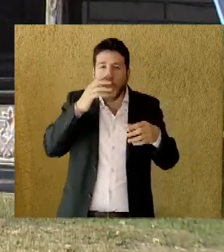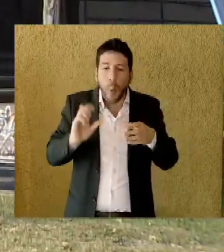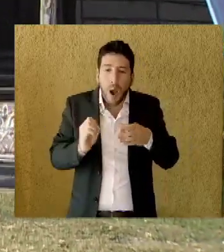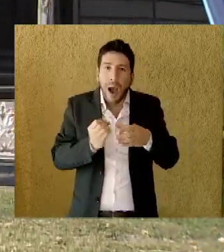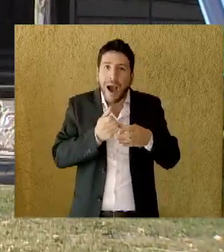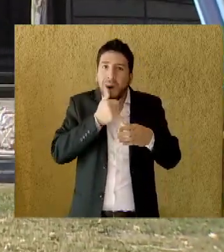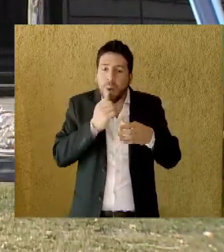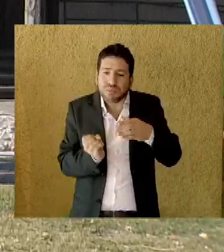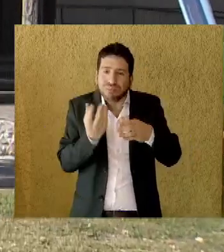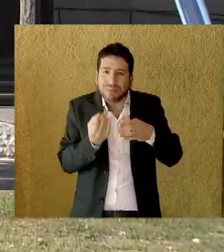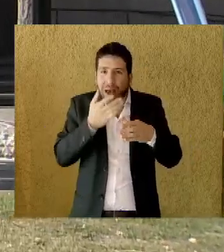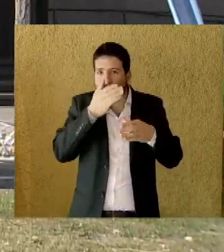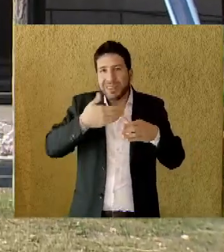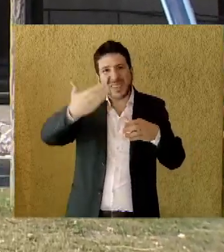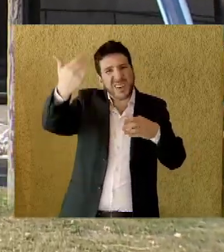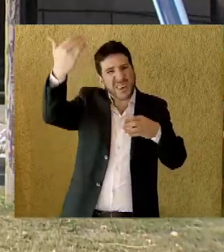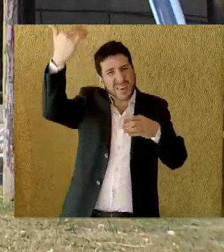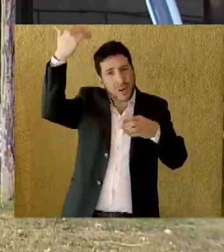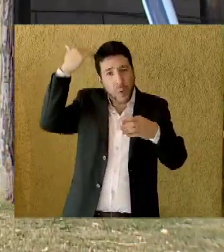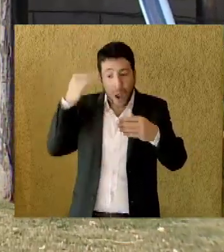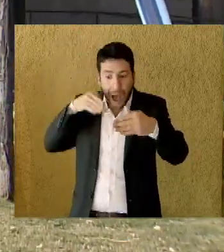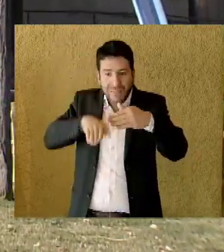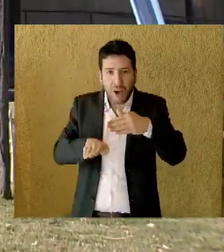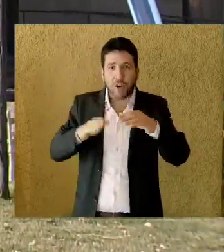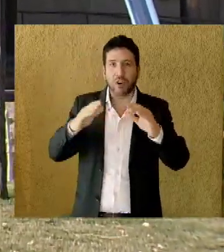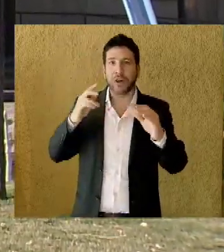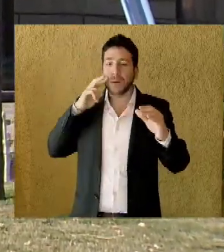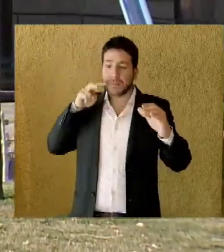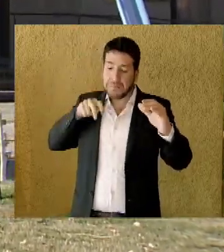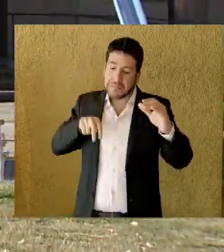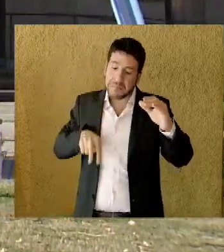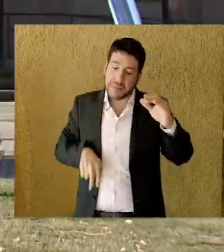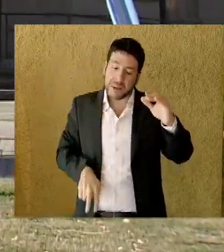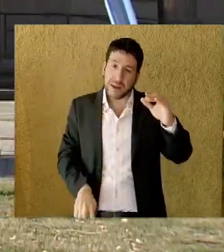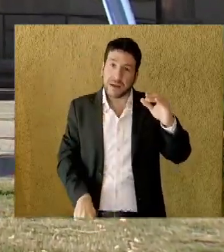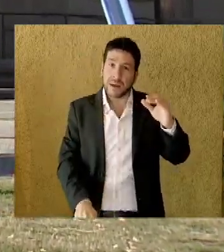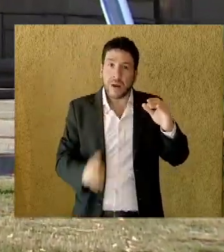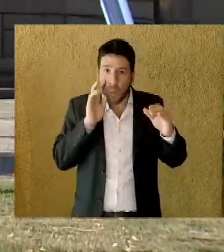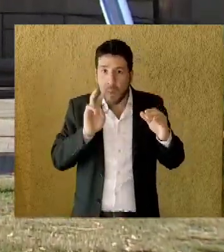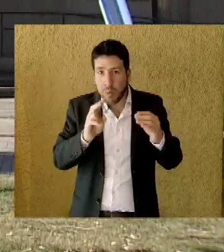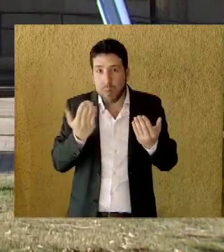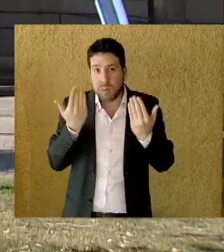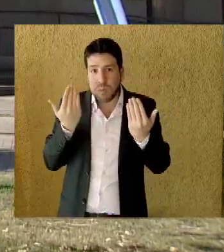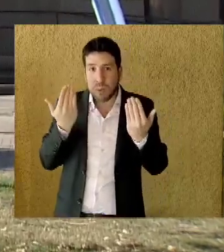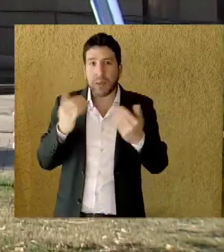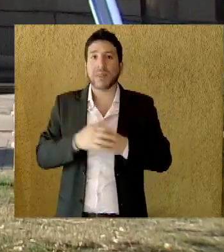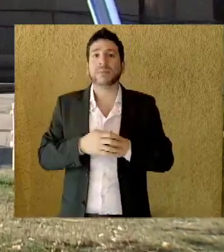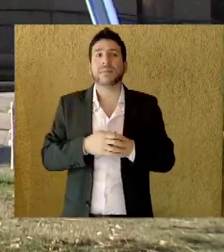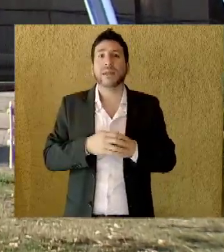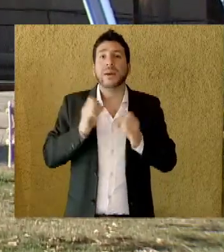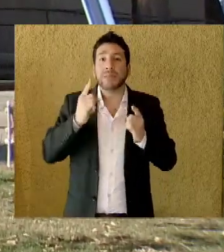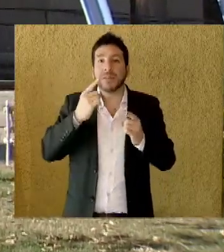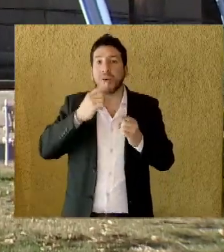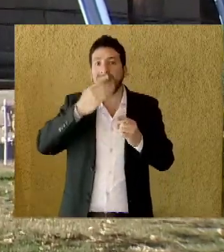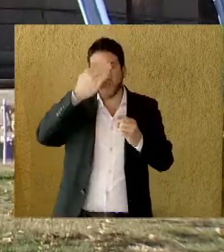que existía aquí en este espacio tan histórico, y también se puede ver la presencia de cómo los huarpes